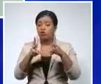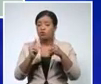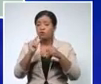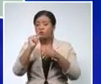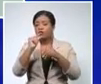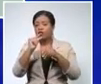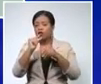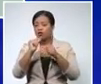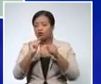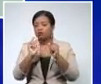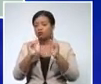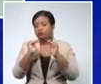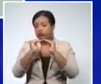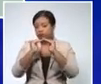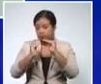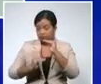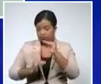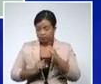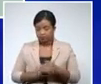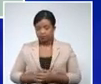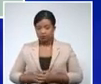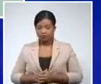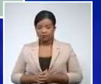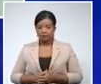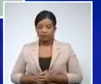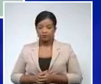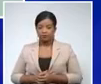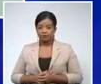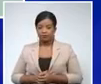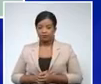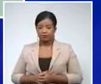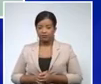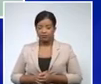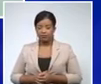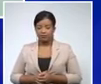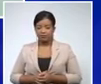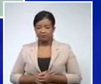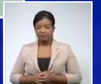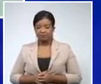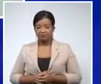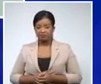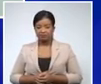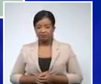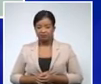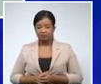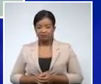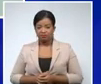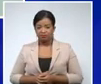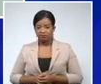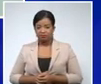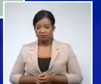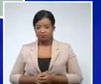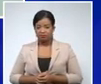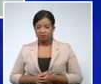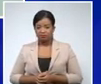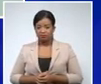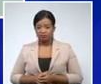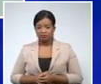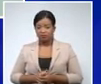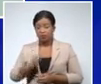inferior a lo que ha ocurrido en los últimos 4 días. Ha ido